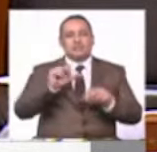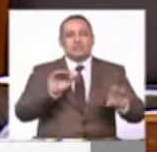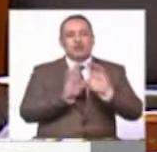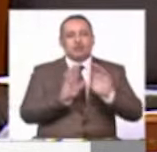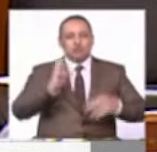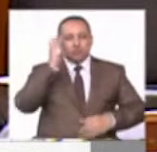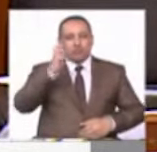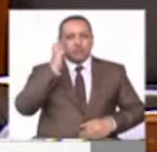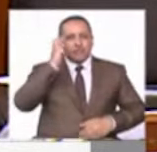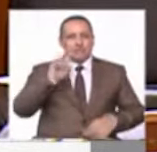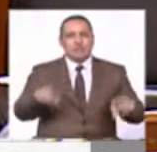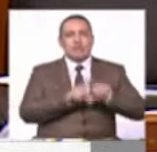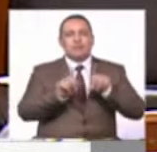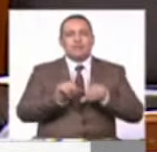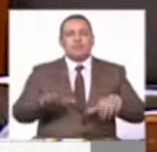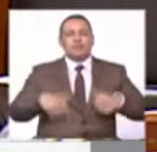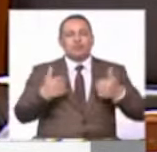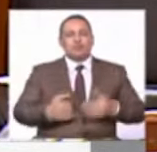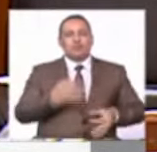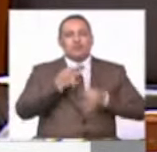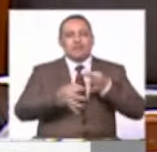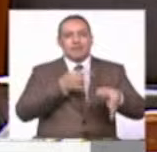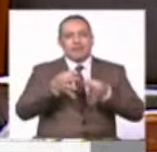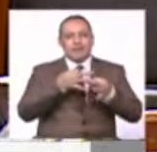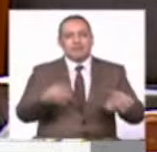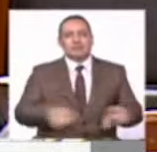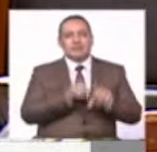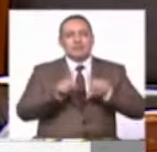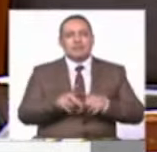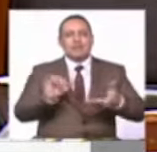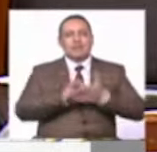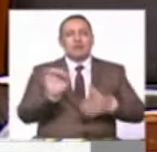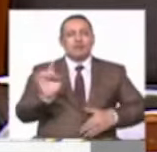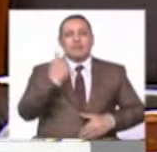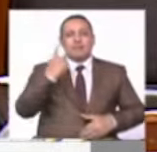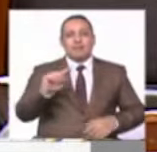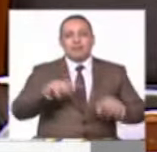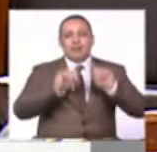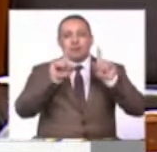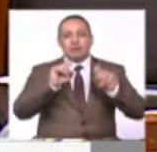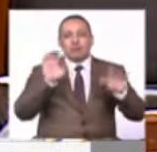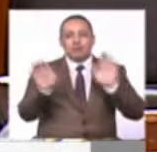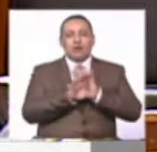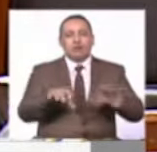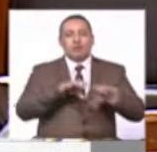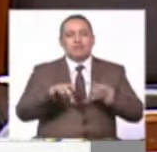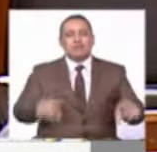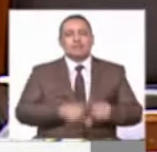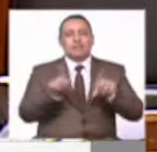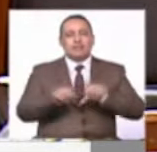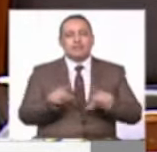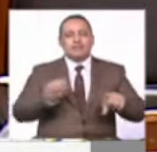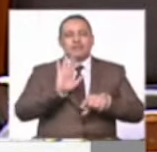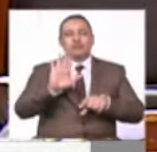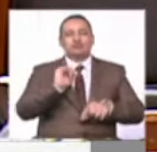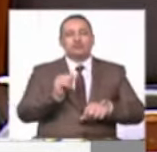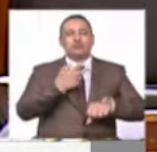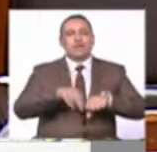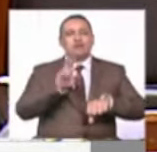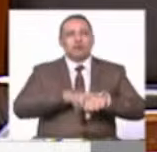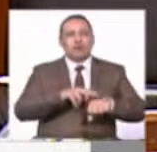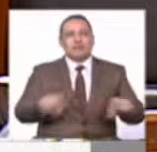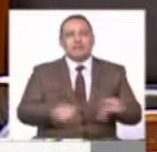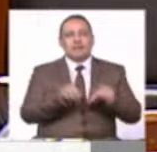Constitución podemos decir una primera cuestión trata acerca de la naturaleza de